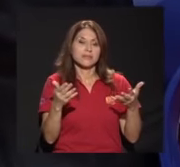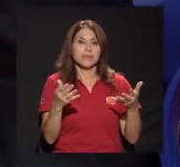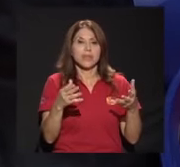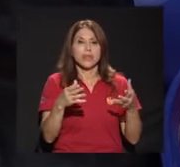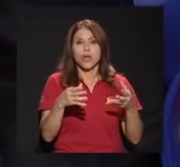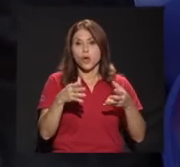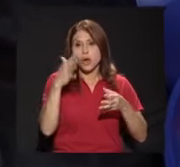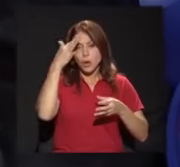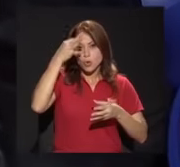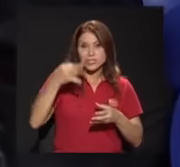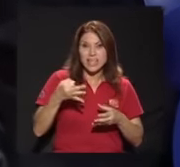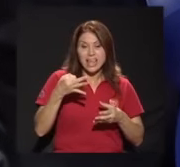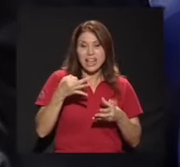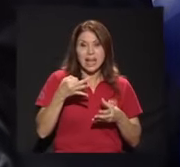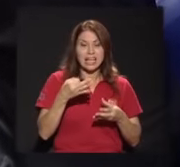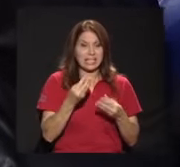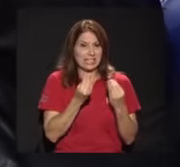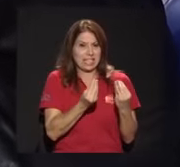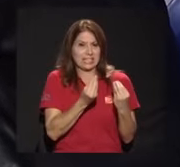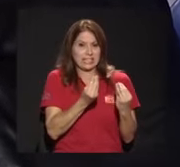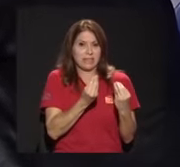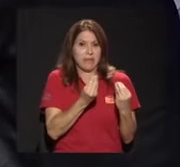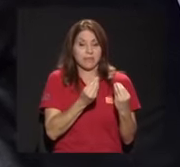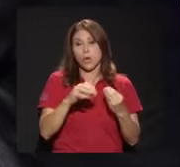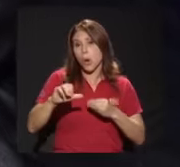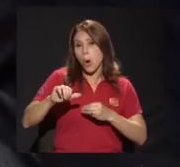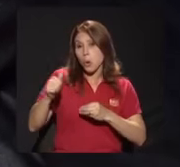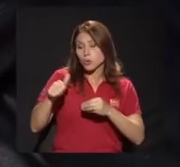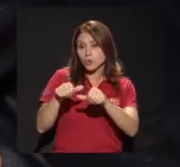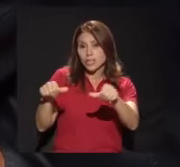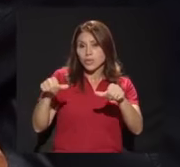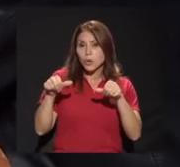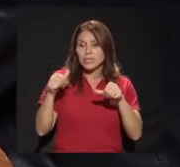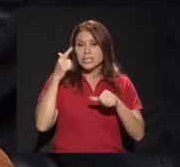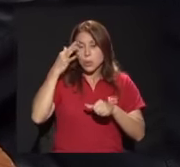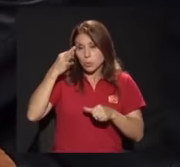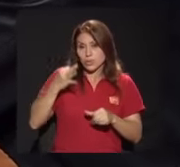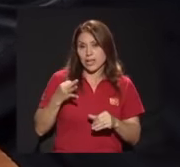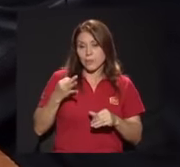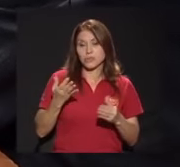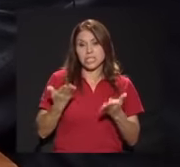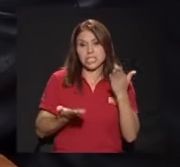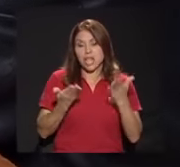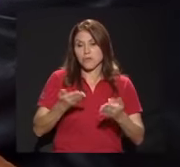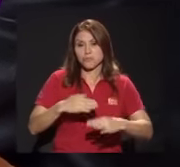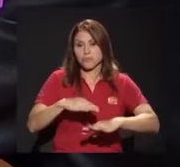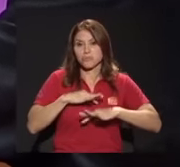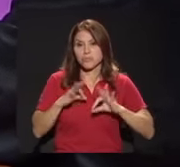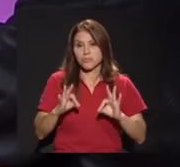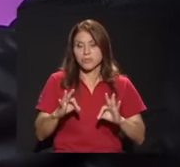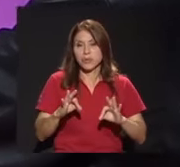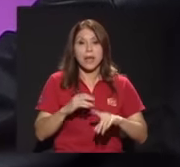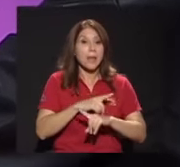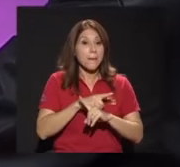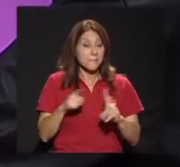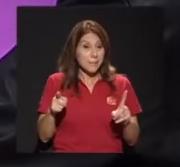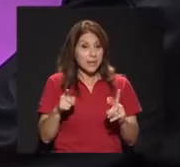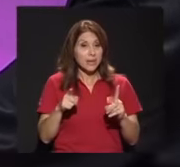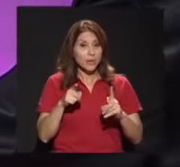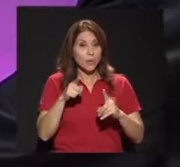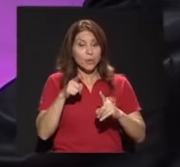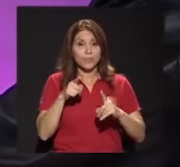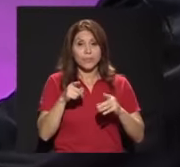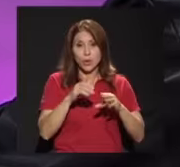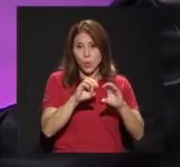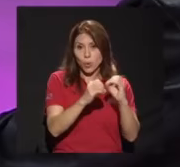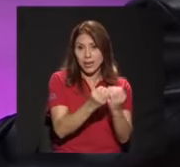es excesiva, otros sectores consideramos que quizá sea insuficiente, pero, digamos, por lo menos el consenso a lo interno de